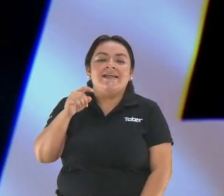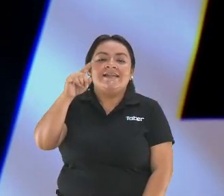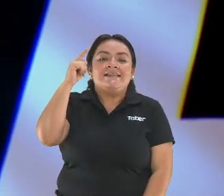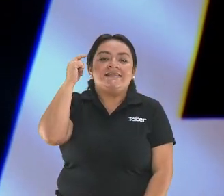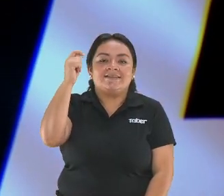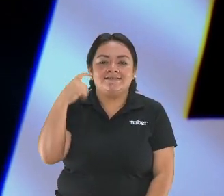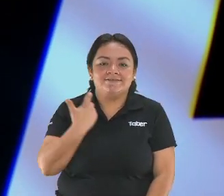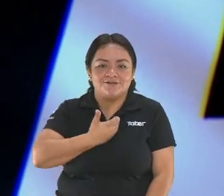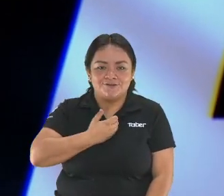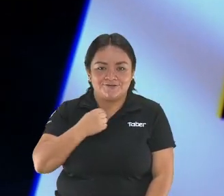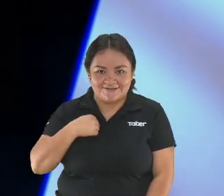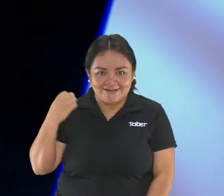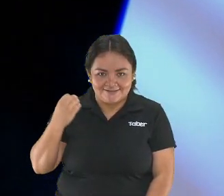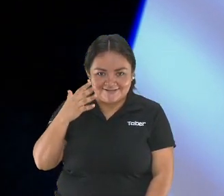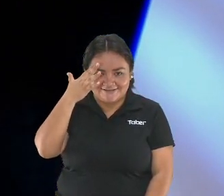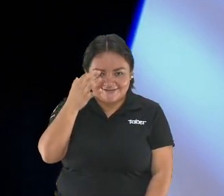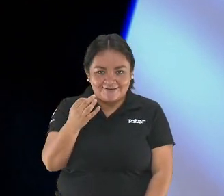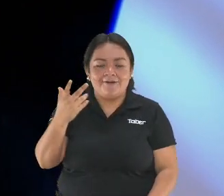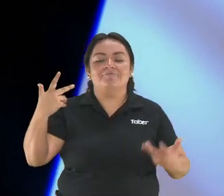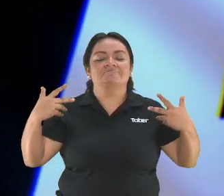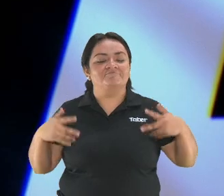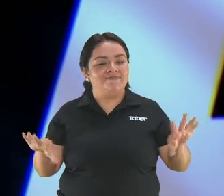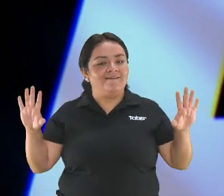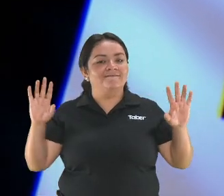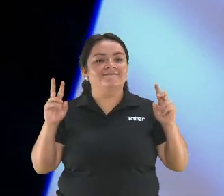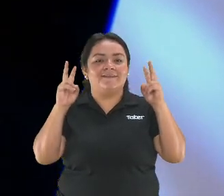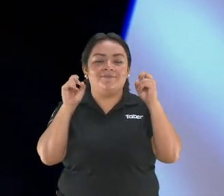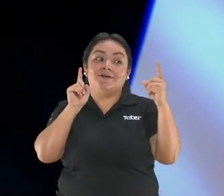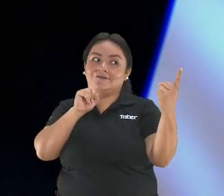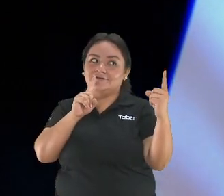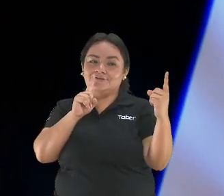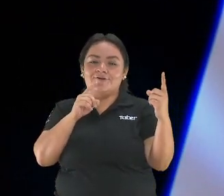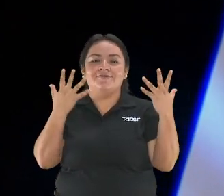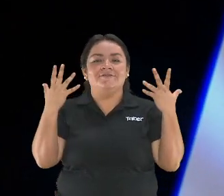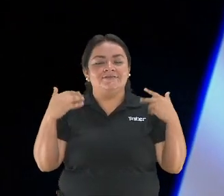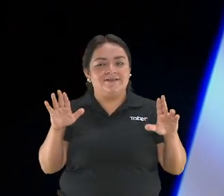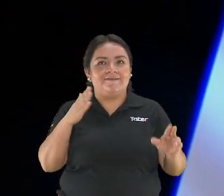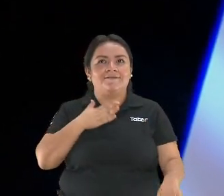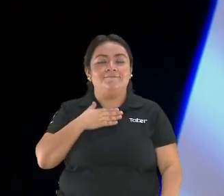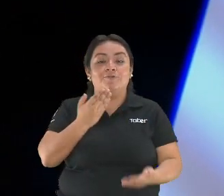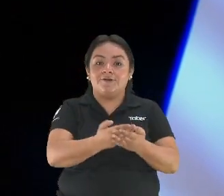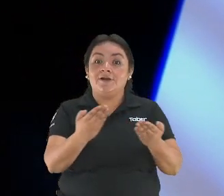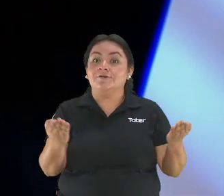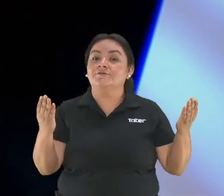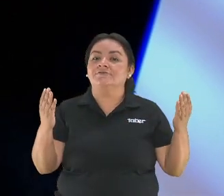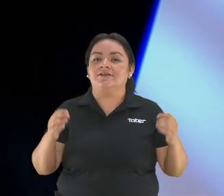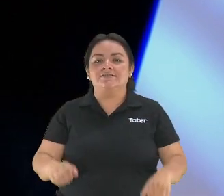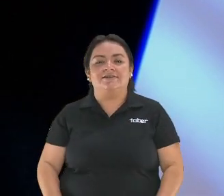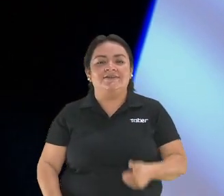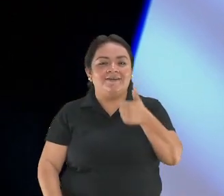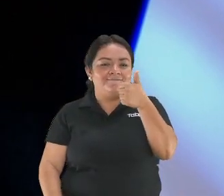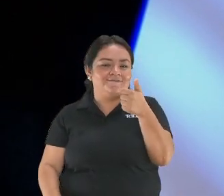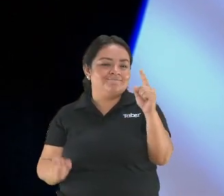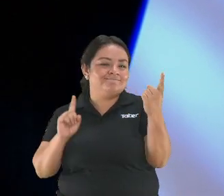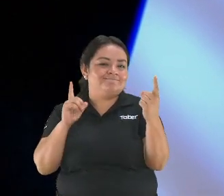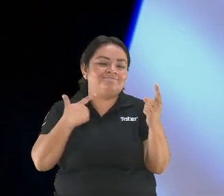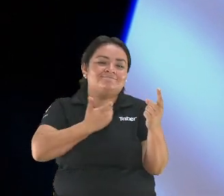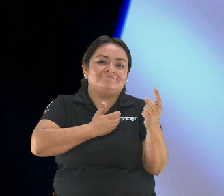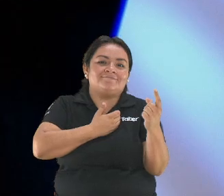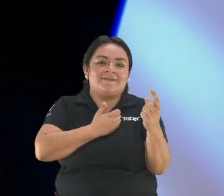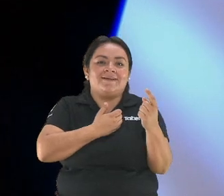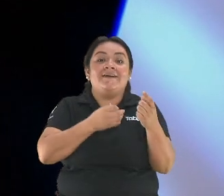debo creer ya vimos la actitud ya vimos el recurso y si hay buena actitud entonces tenemos